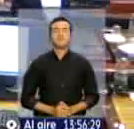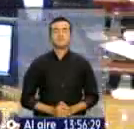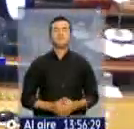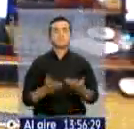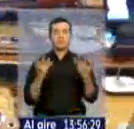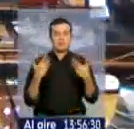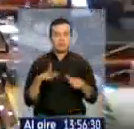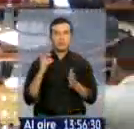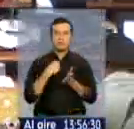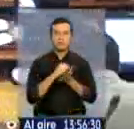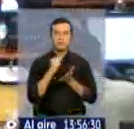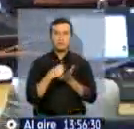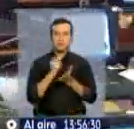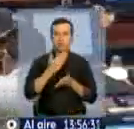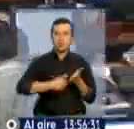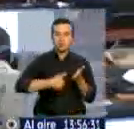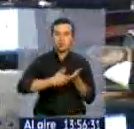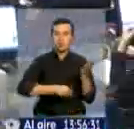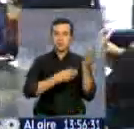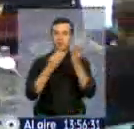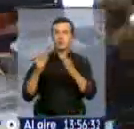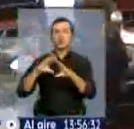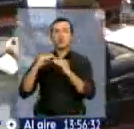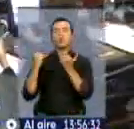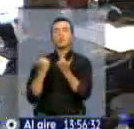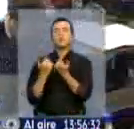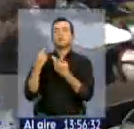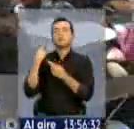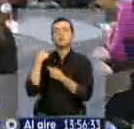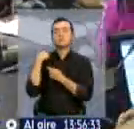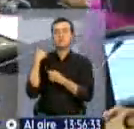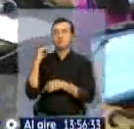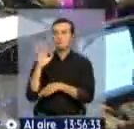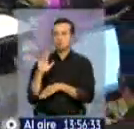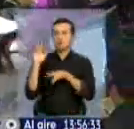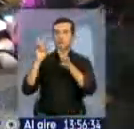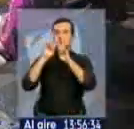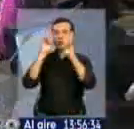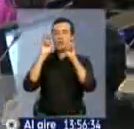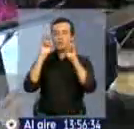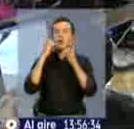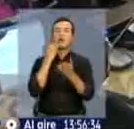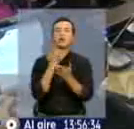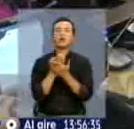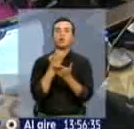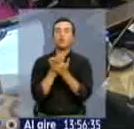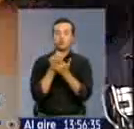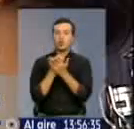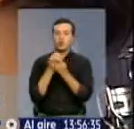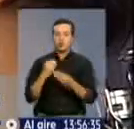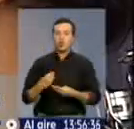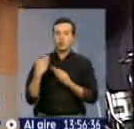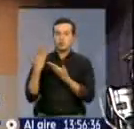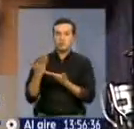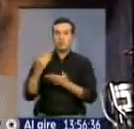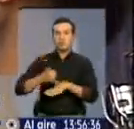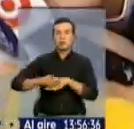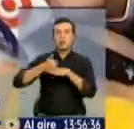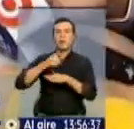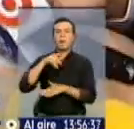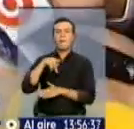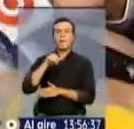Tras la calificación, los documentos se remitirán a la Comisión Legislativa Especializada, en este caso la de Régimen Económico y Tributario, presidida por Pavel